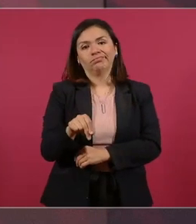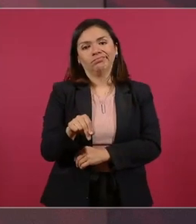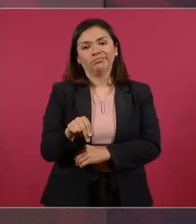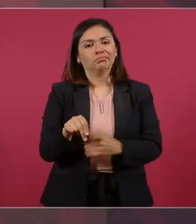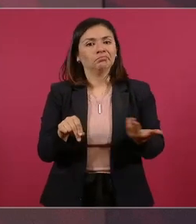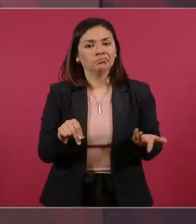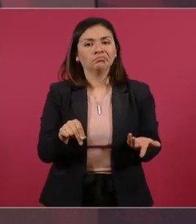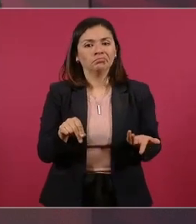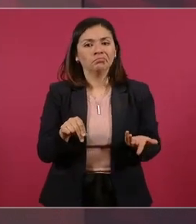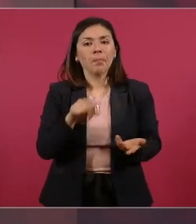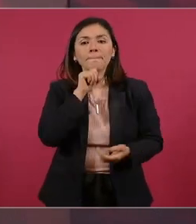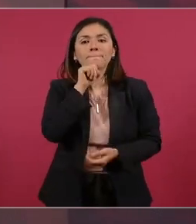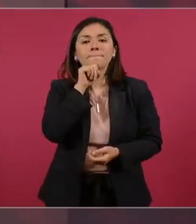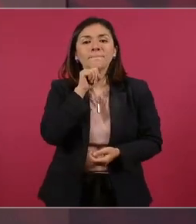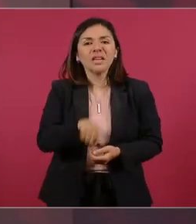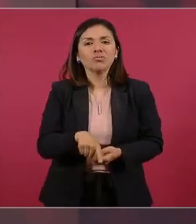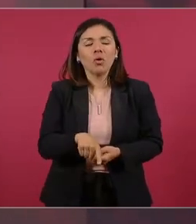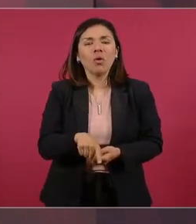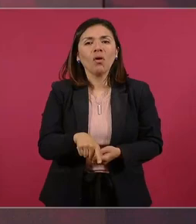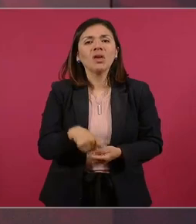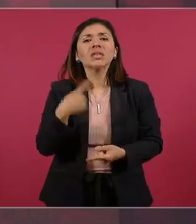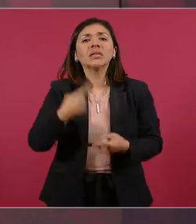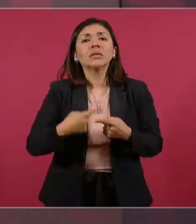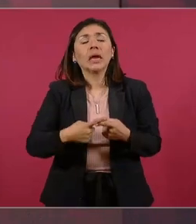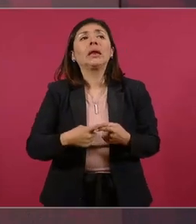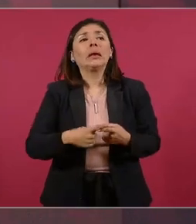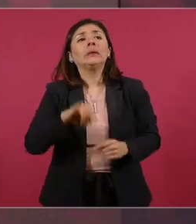sino del que lo permite.